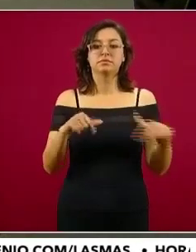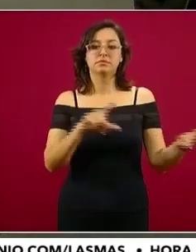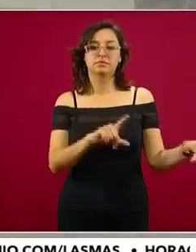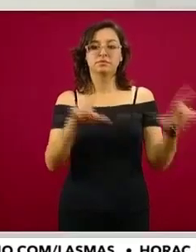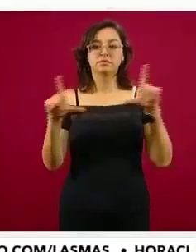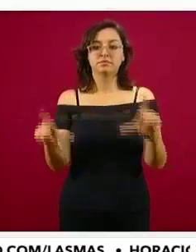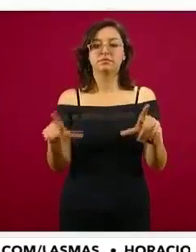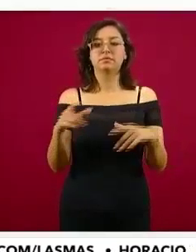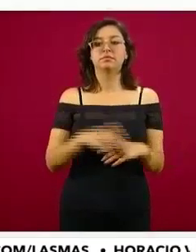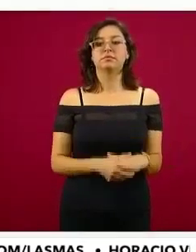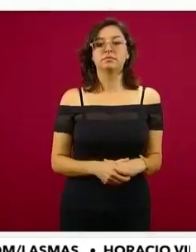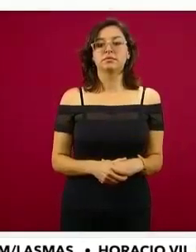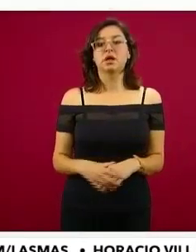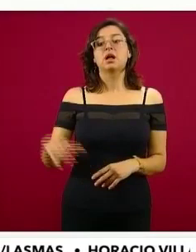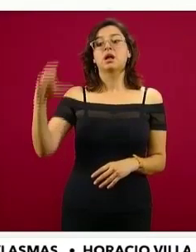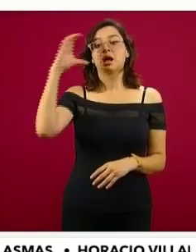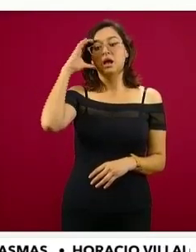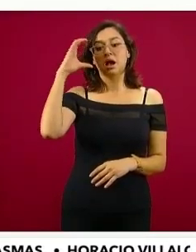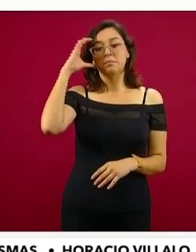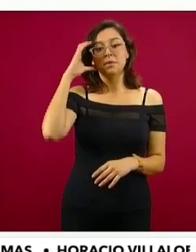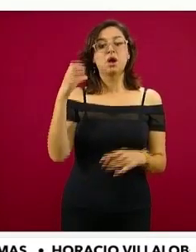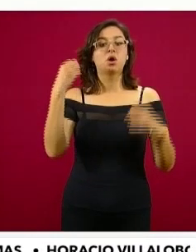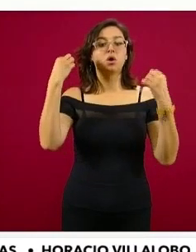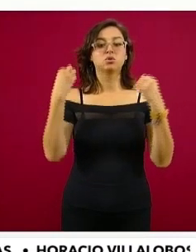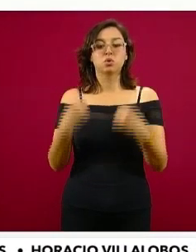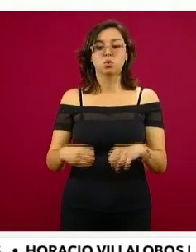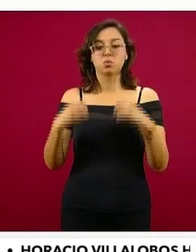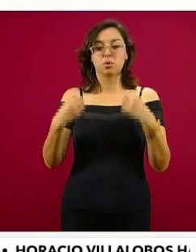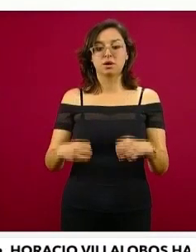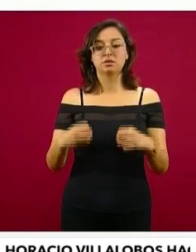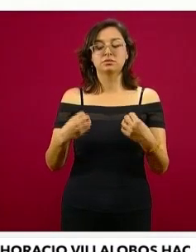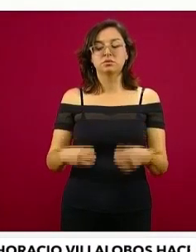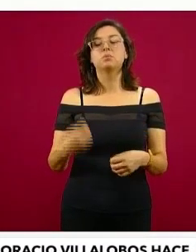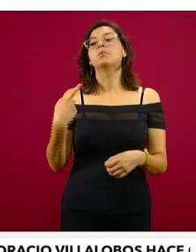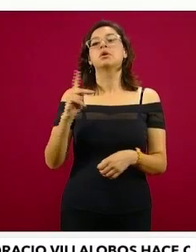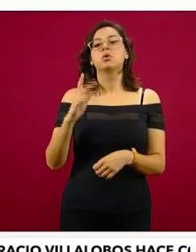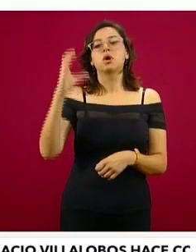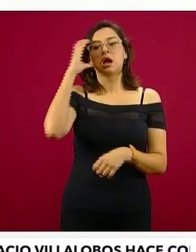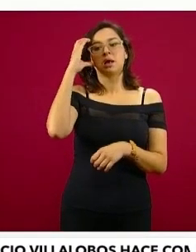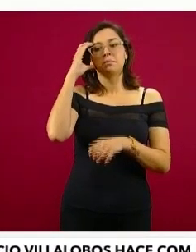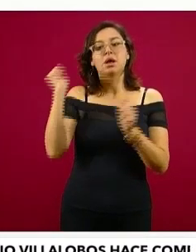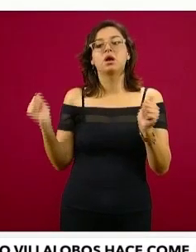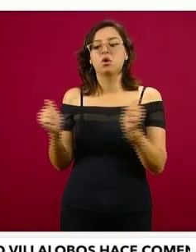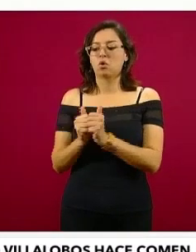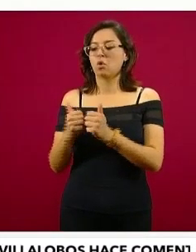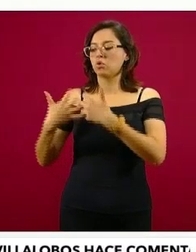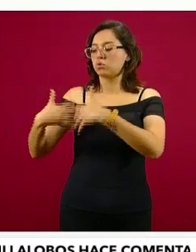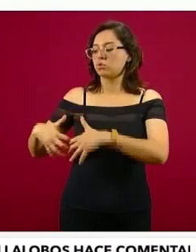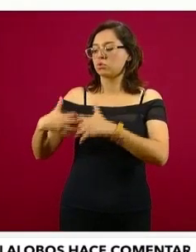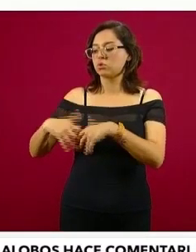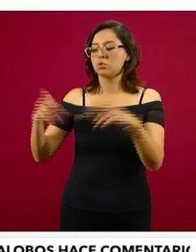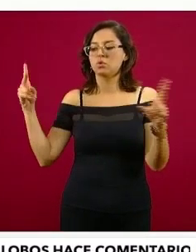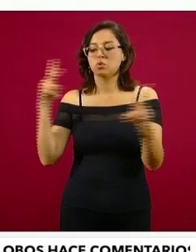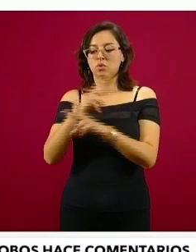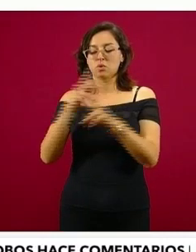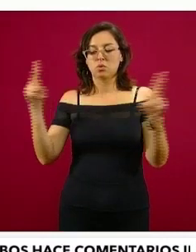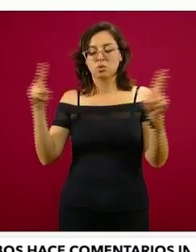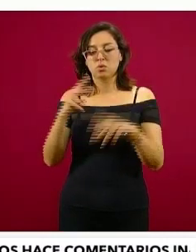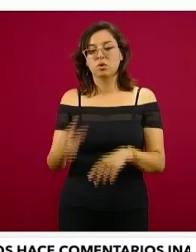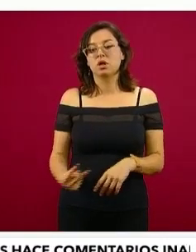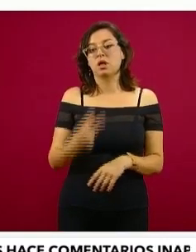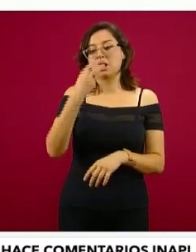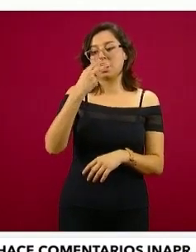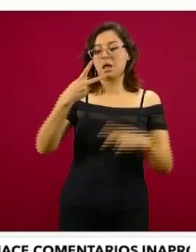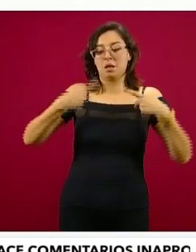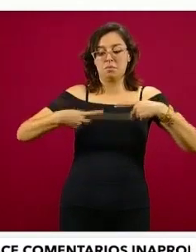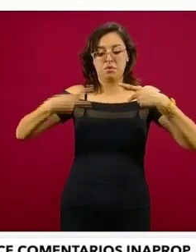distribución de la disponibilidad y ocupación, pero ahora sí de las camas con ventilador, es decir, aquellas que están especializadas para atender